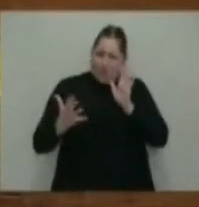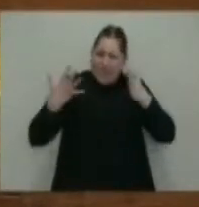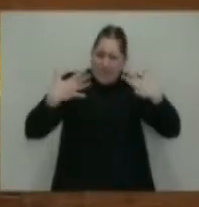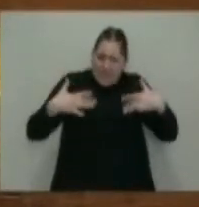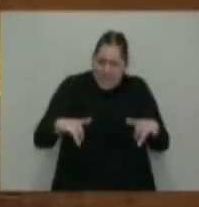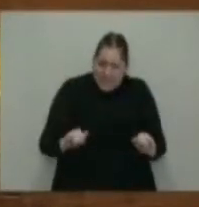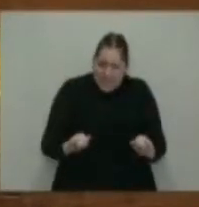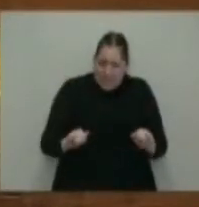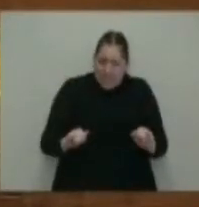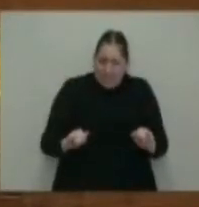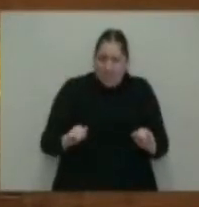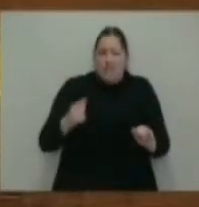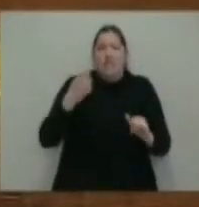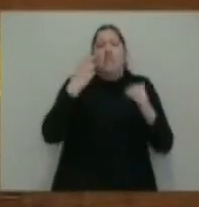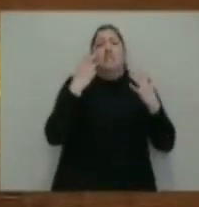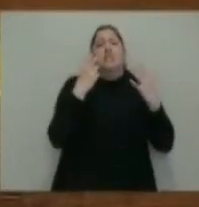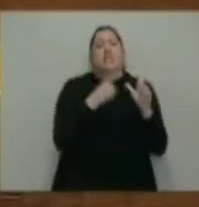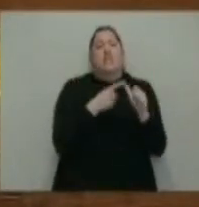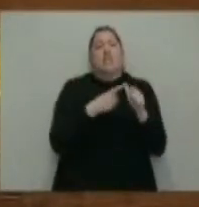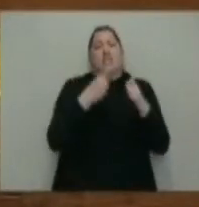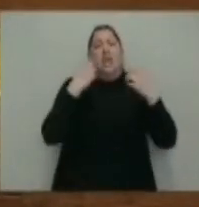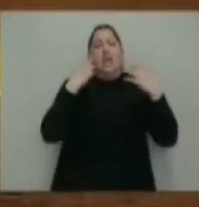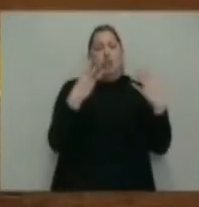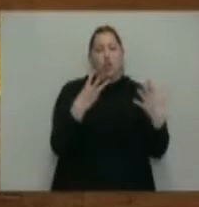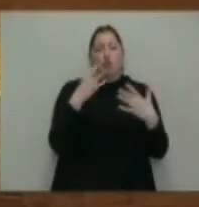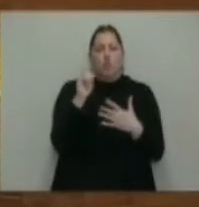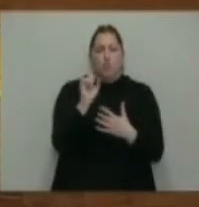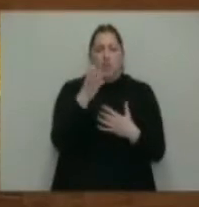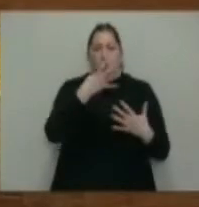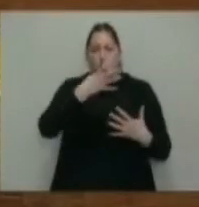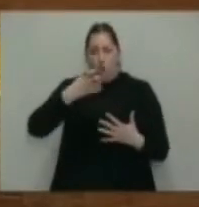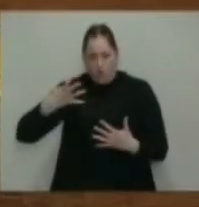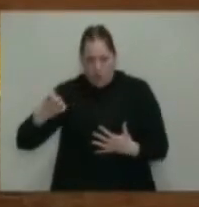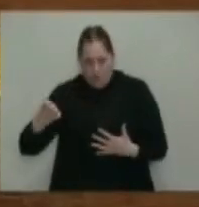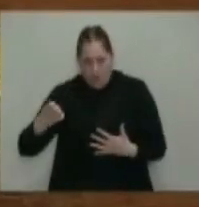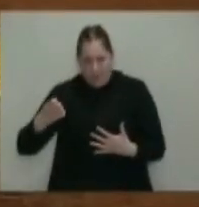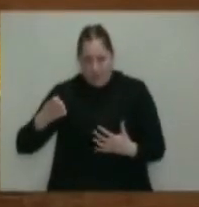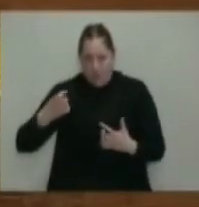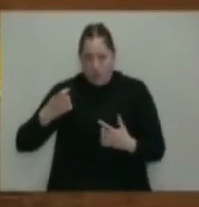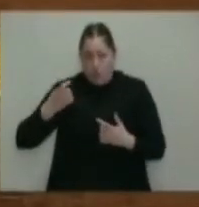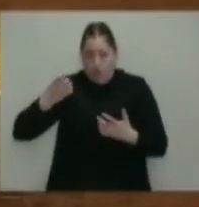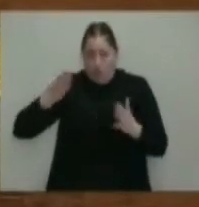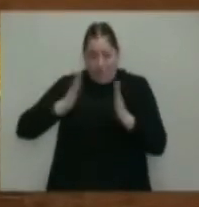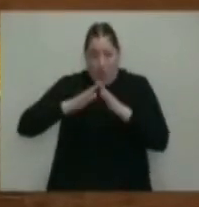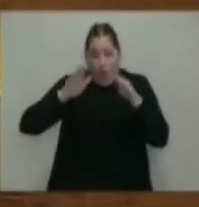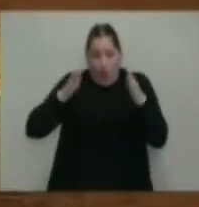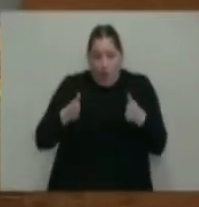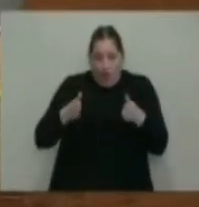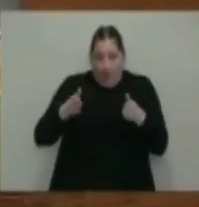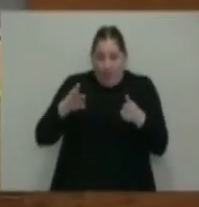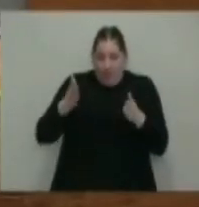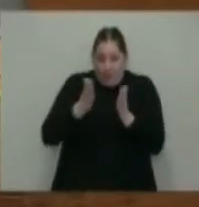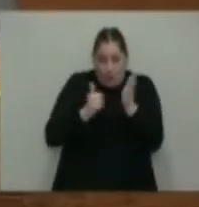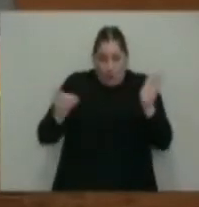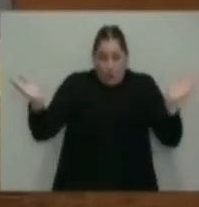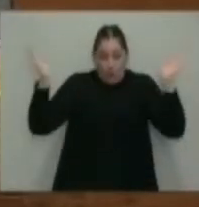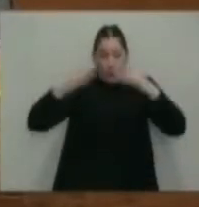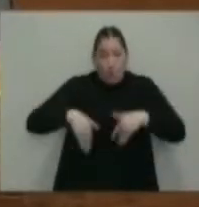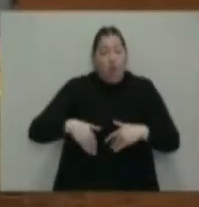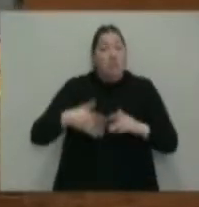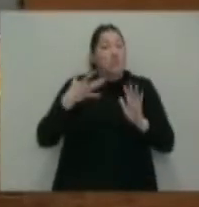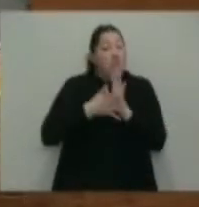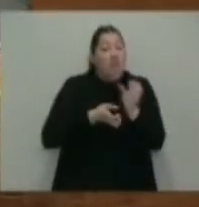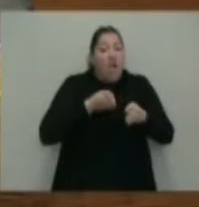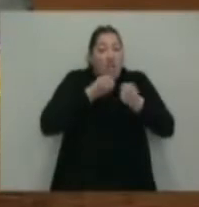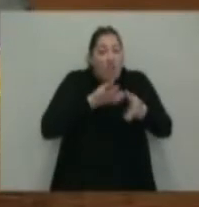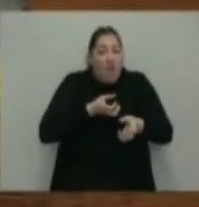38.400 hogares que tienen a todos sus miembros en paro. Es evidente que estos datos y esta magnitud no